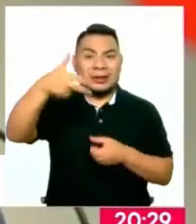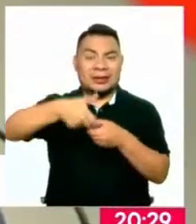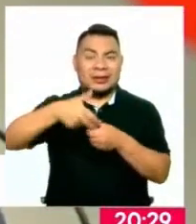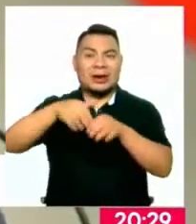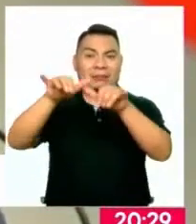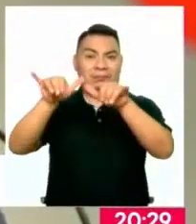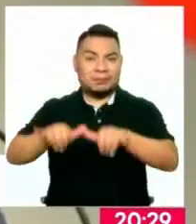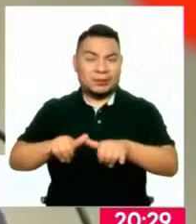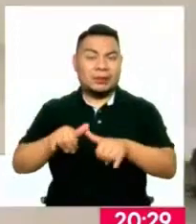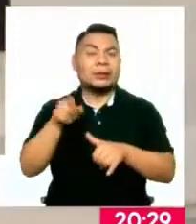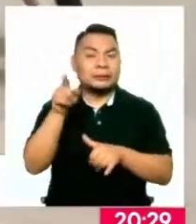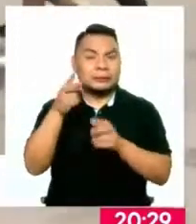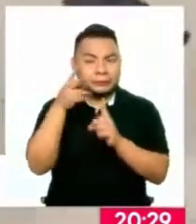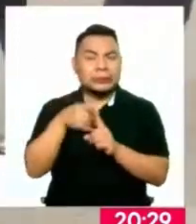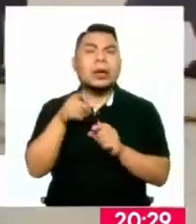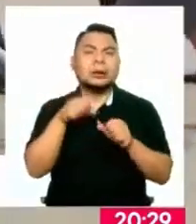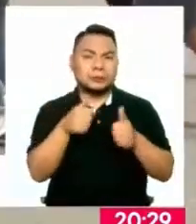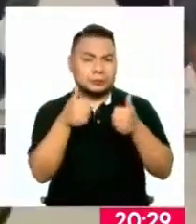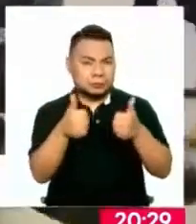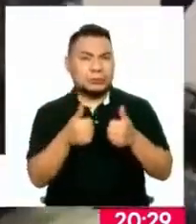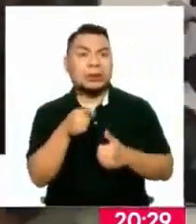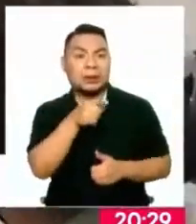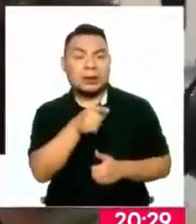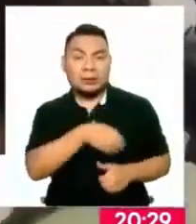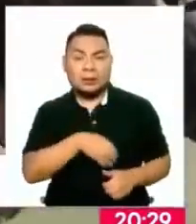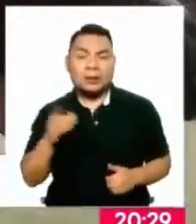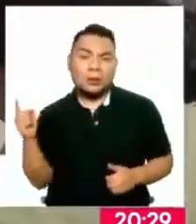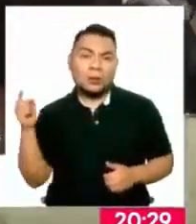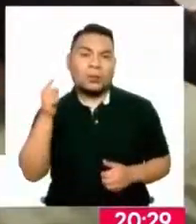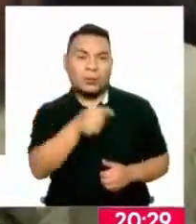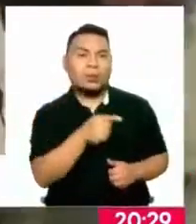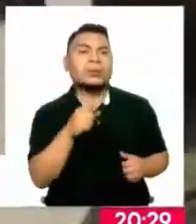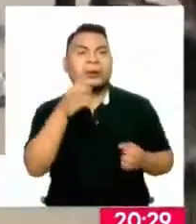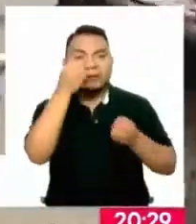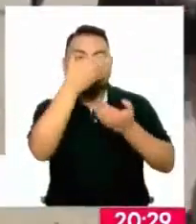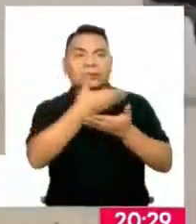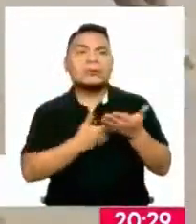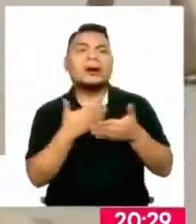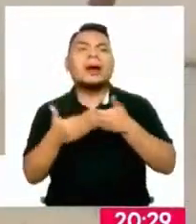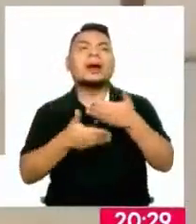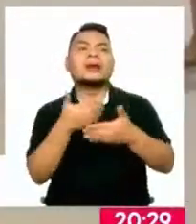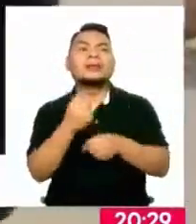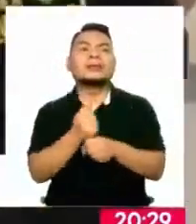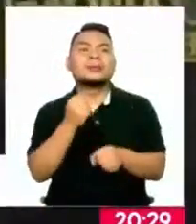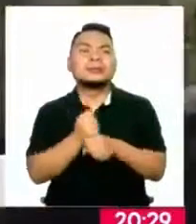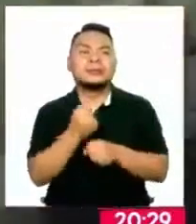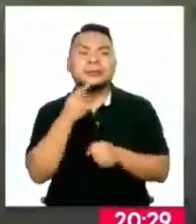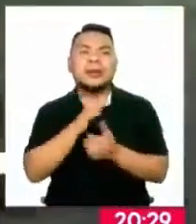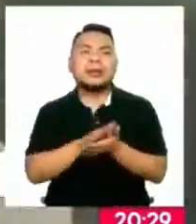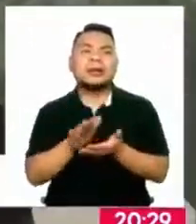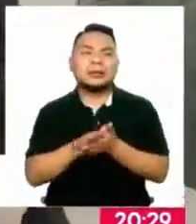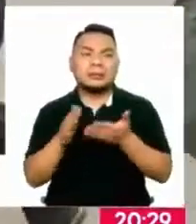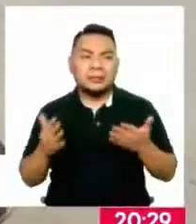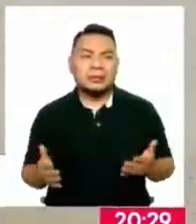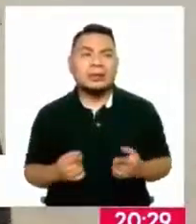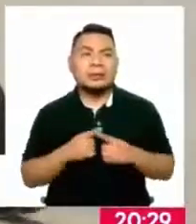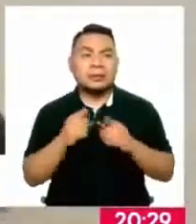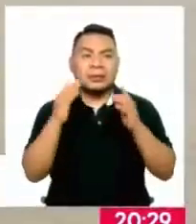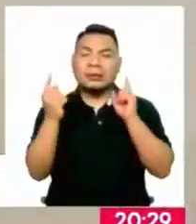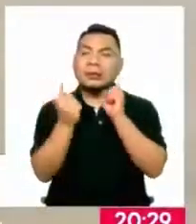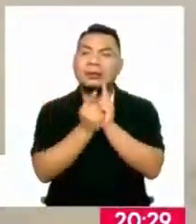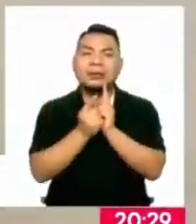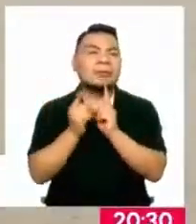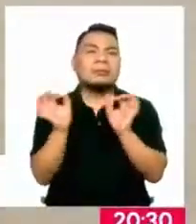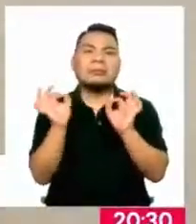los directivos de Repsol. Él acudió a la sede para solicitar información de los avances de trabajos en limpieza, pero no fue atendido